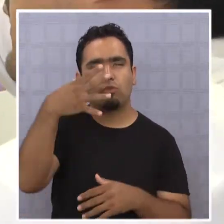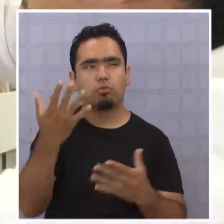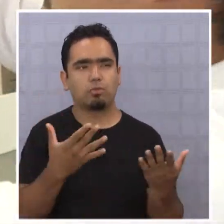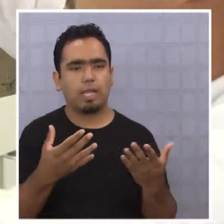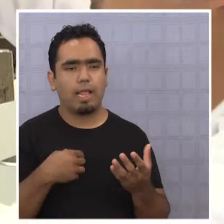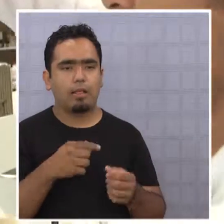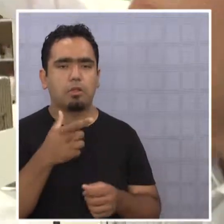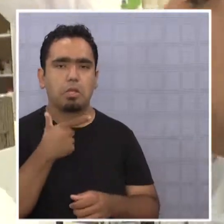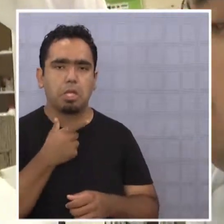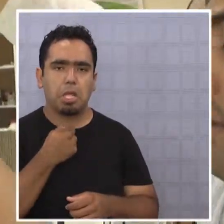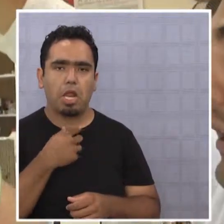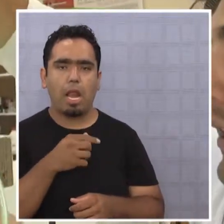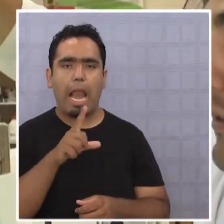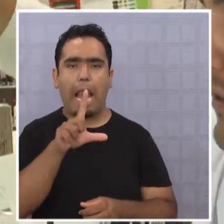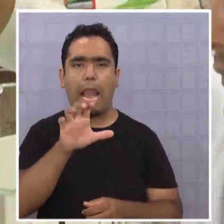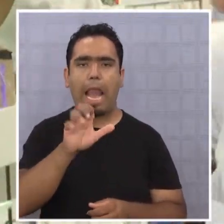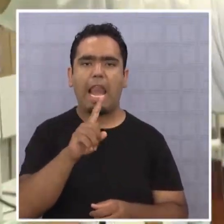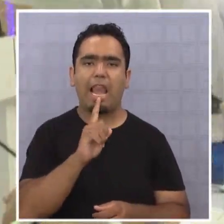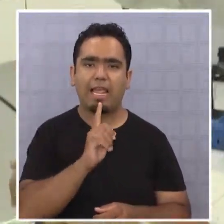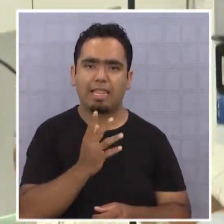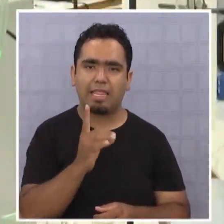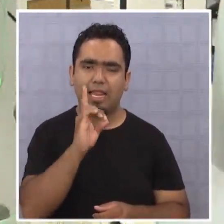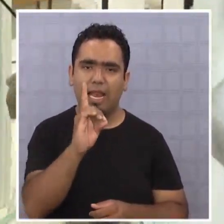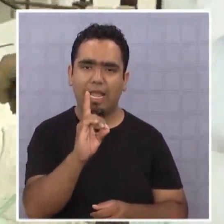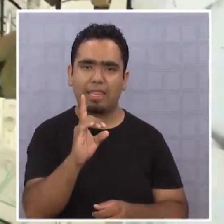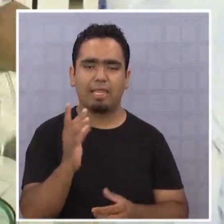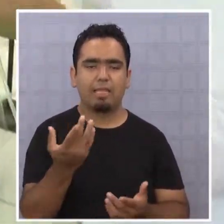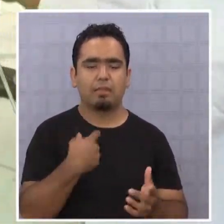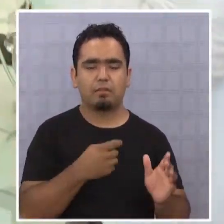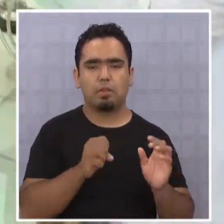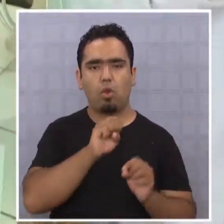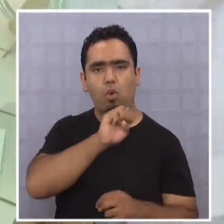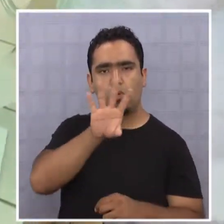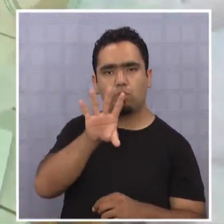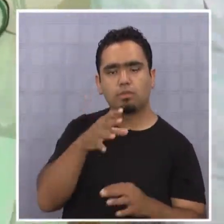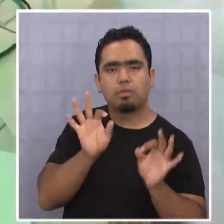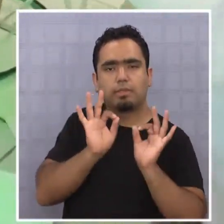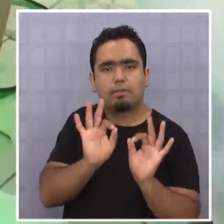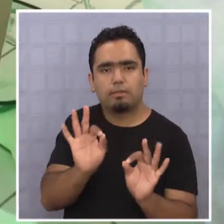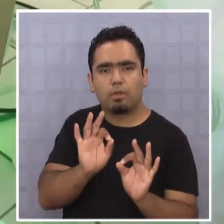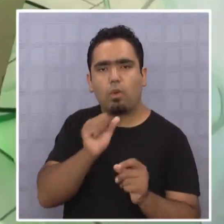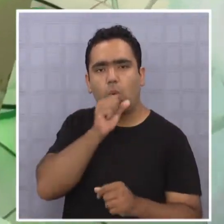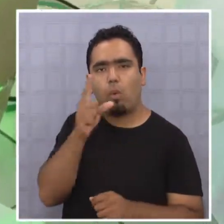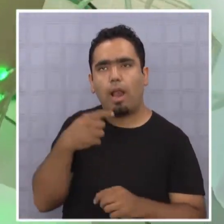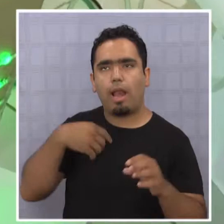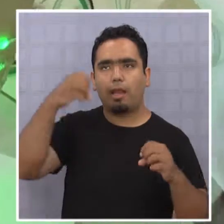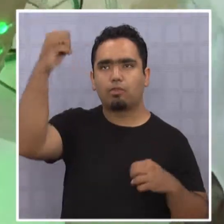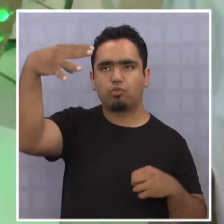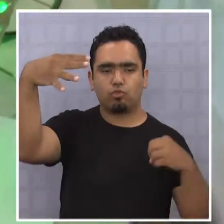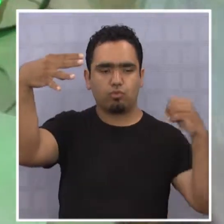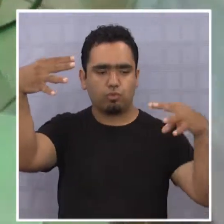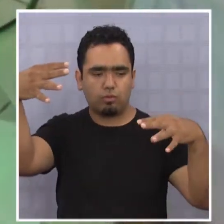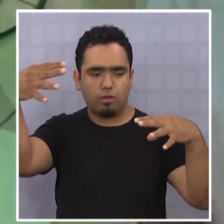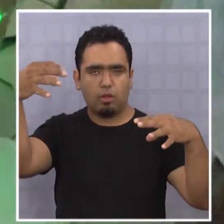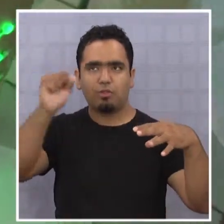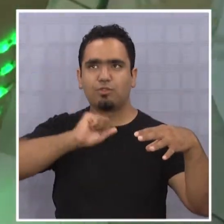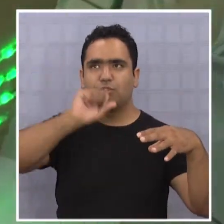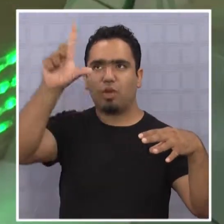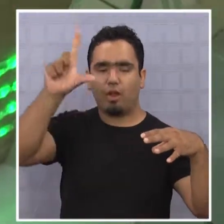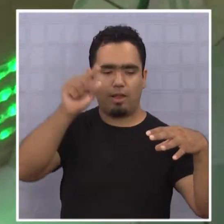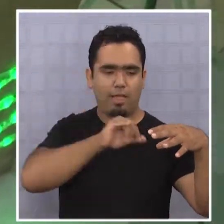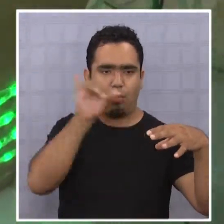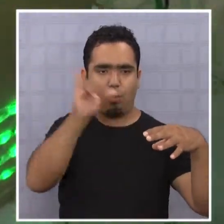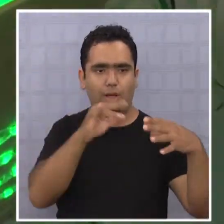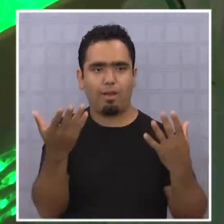luces LED de distinta longitud de onda. Entonces ahí vamos a analizar cuál es la luz específica para hacer la reacción que hace el